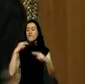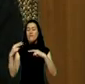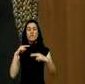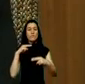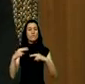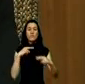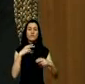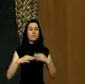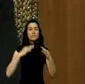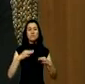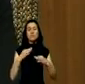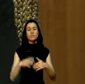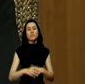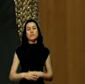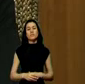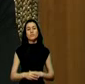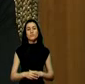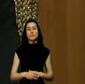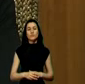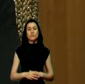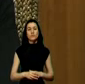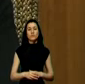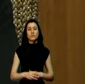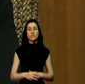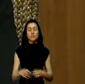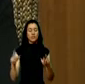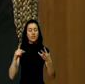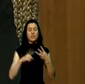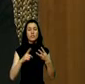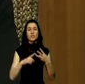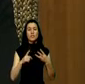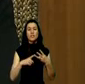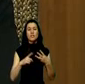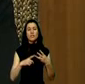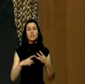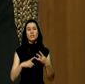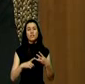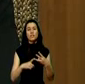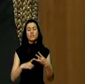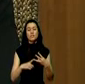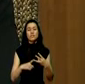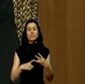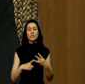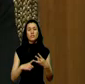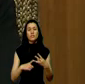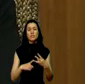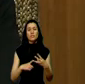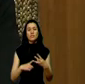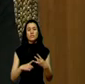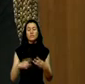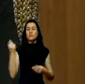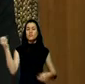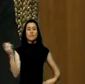ello hoy también es la presencia, como decía, de Carlos Domínguez. Y luego también intentar ahorrar, ser